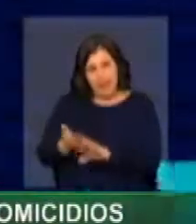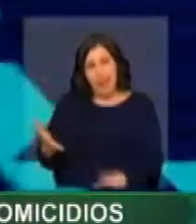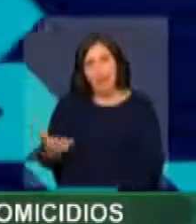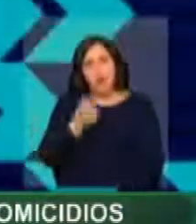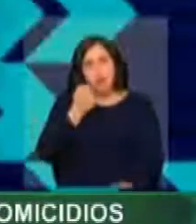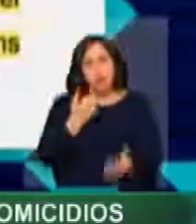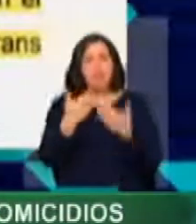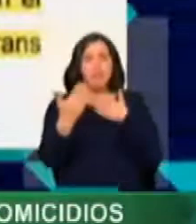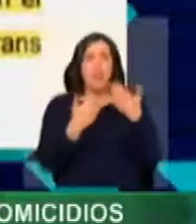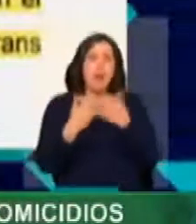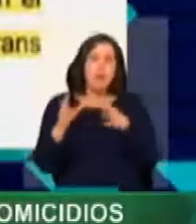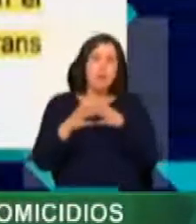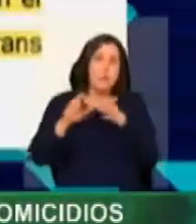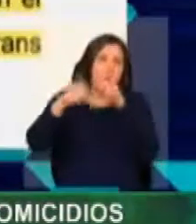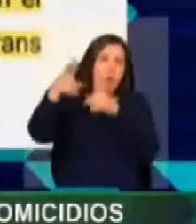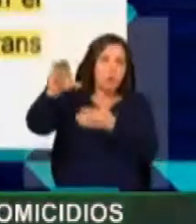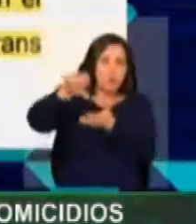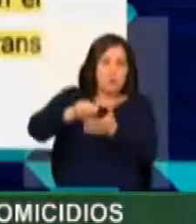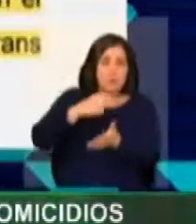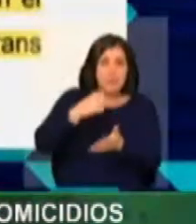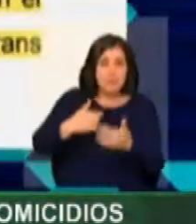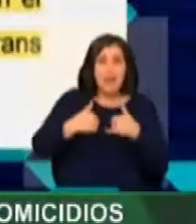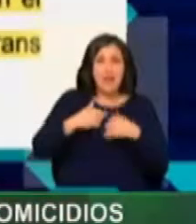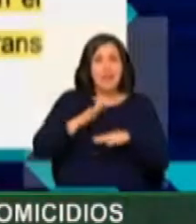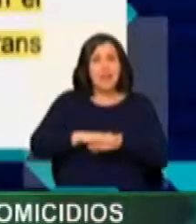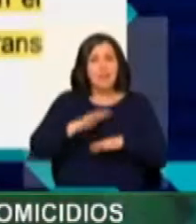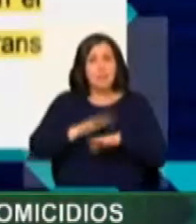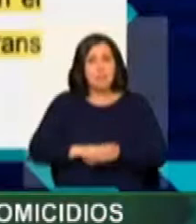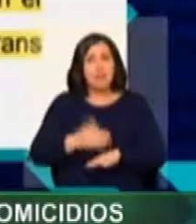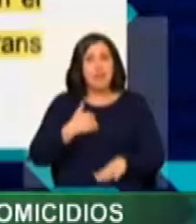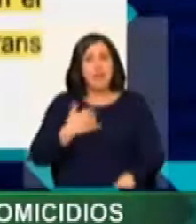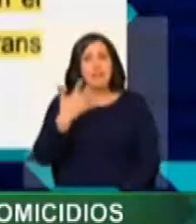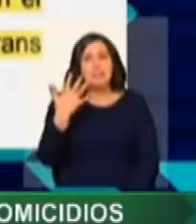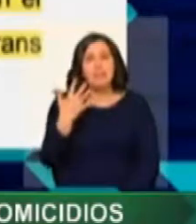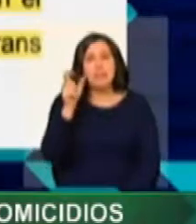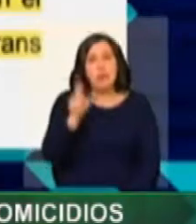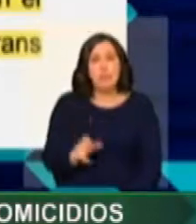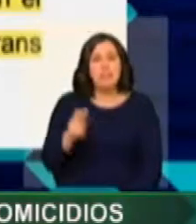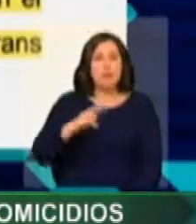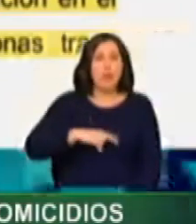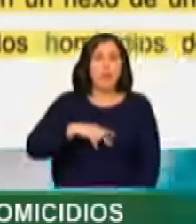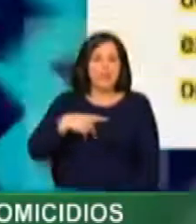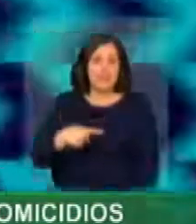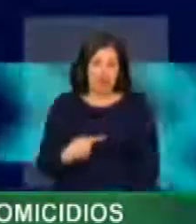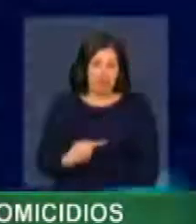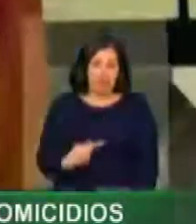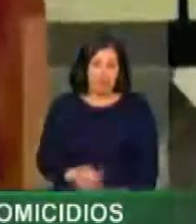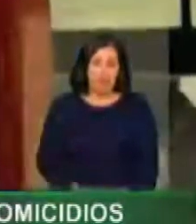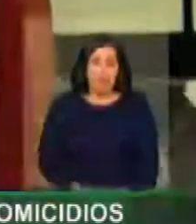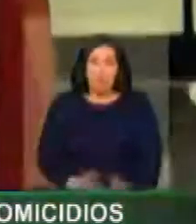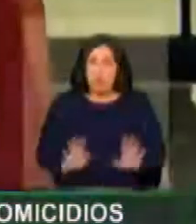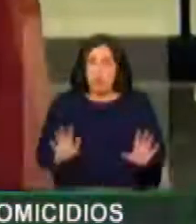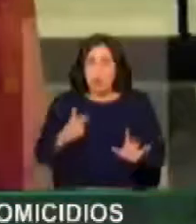que mantuvo con personas del exterior en los que se hacía responsable por los homicidios de 5 personas trans. Hasta ahora se ha negado a